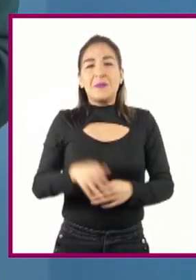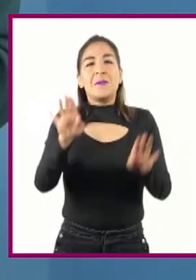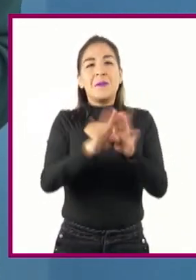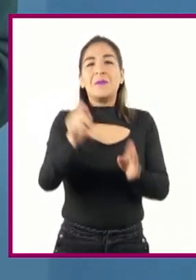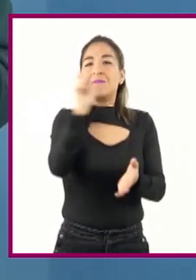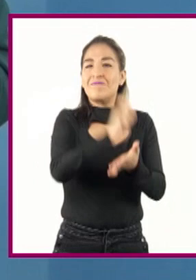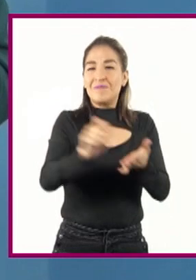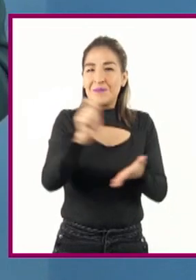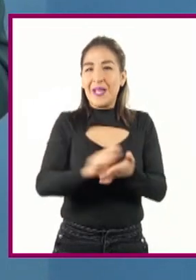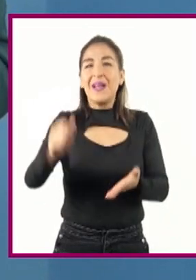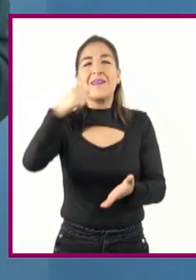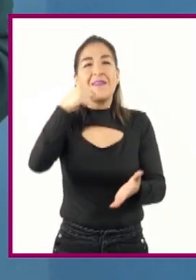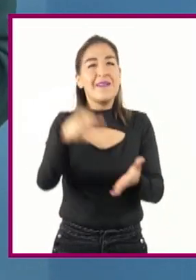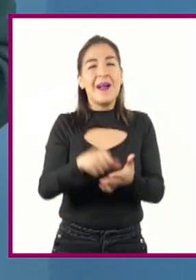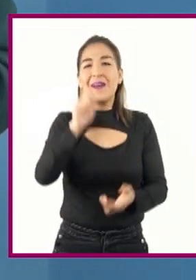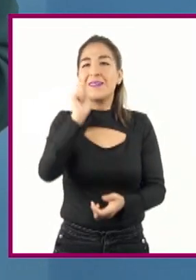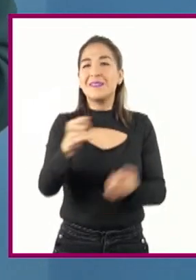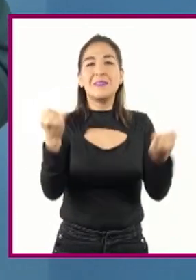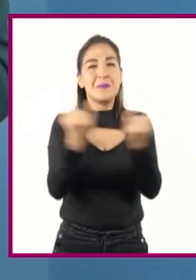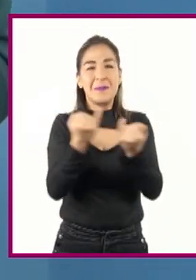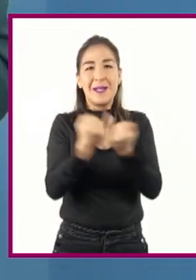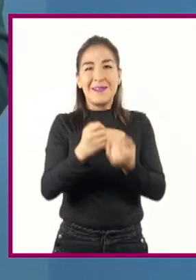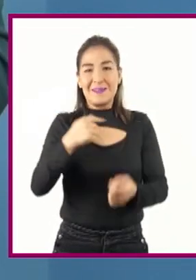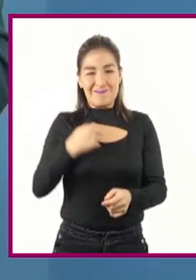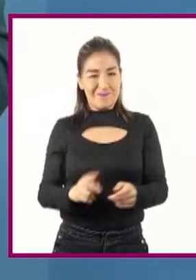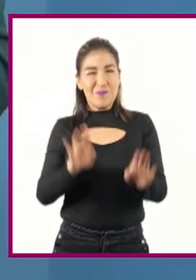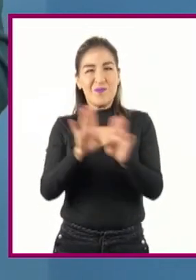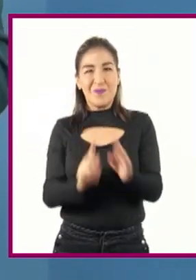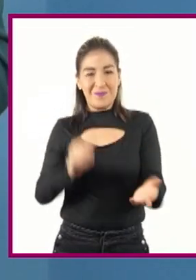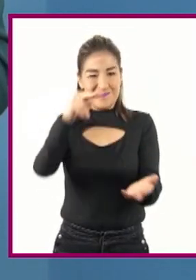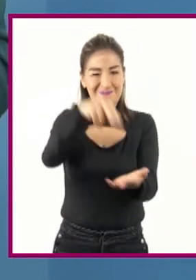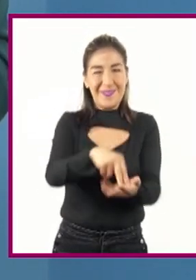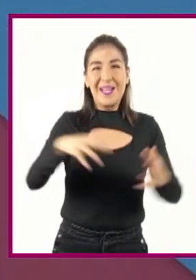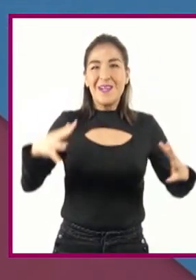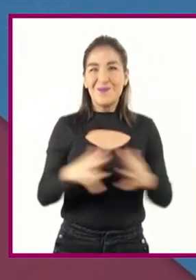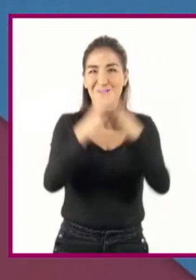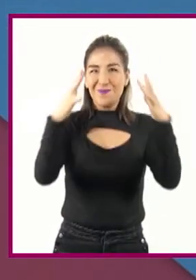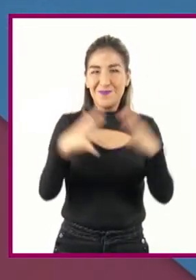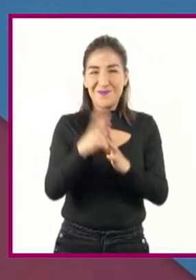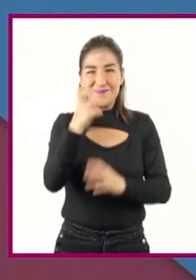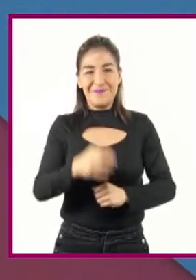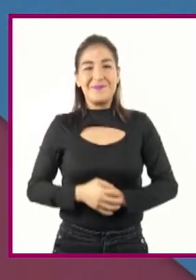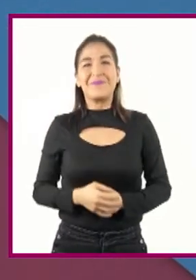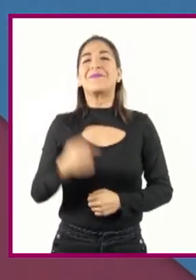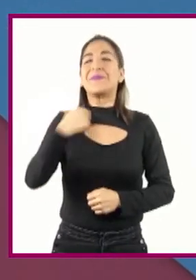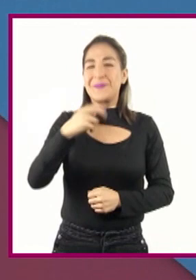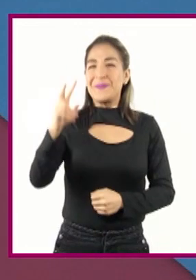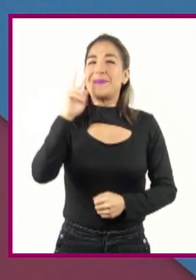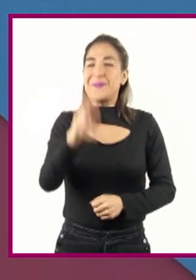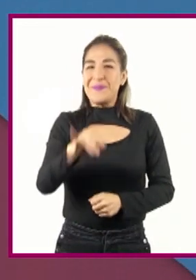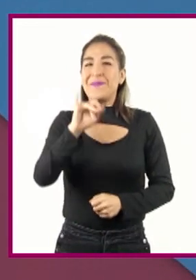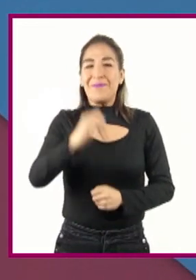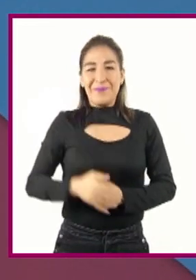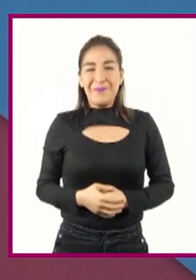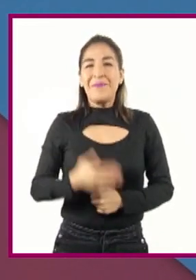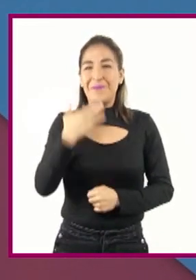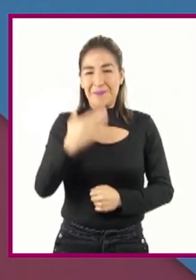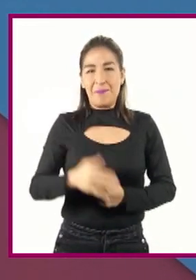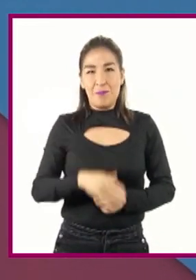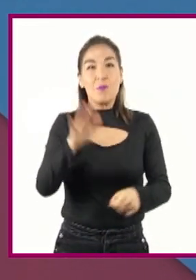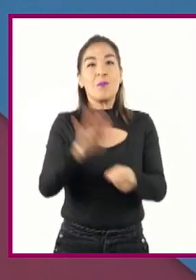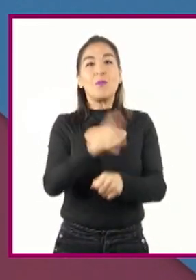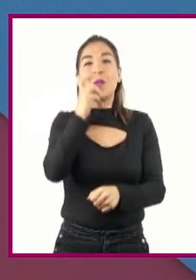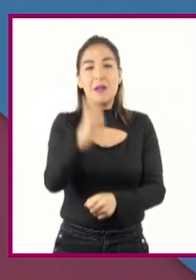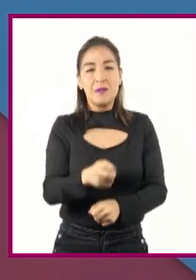una carta como si estuviéramos en el frente de batalla. Ya veo, maestra. Por eso vamos a